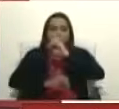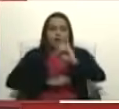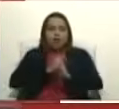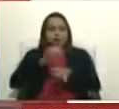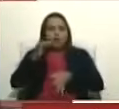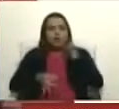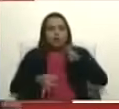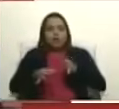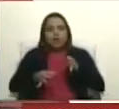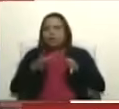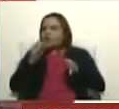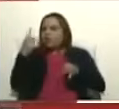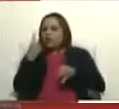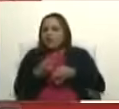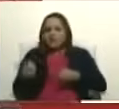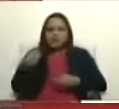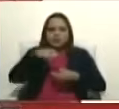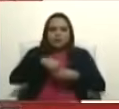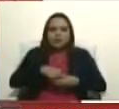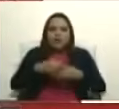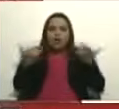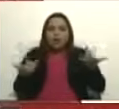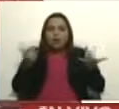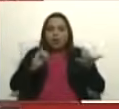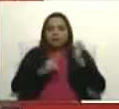no tiene nada que ver, y aquí queda refrendado